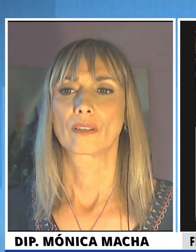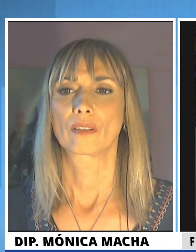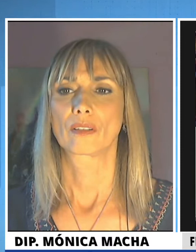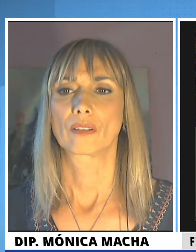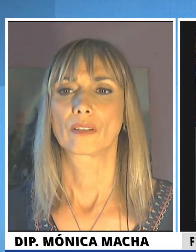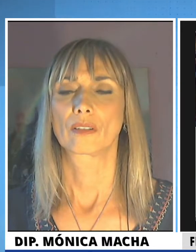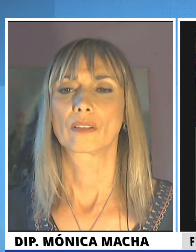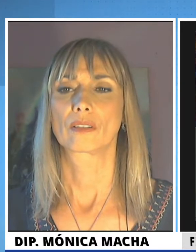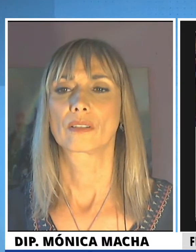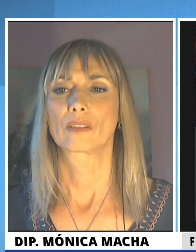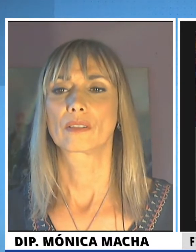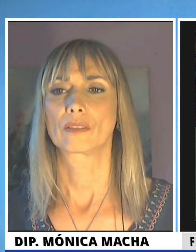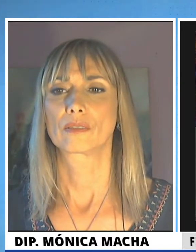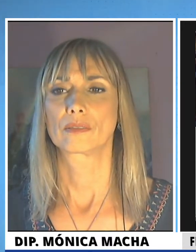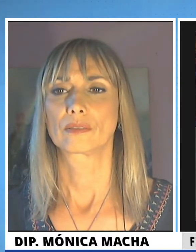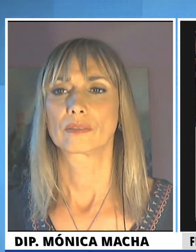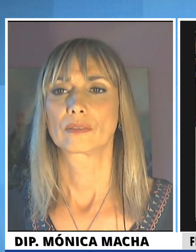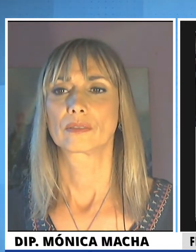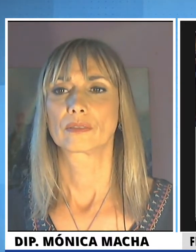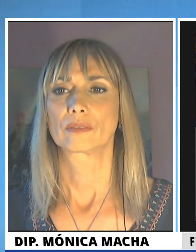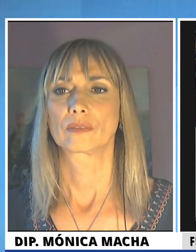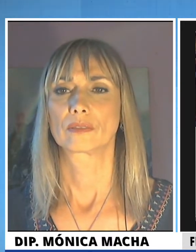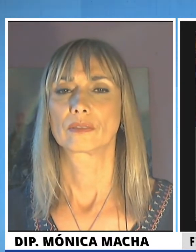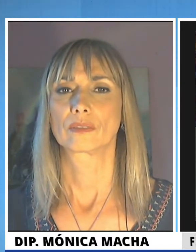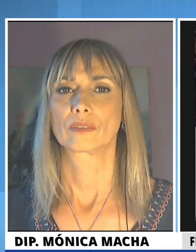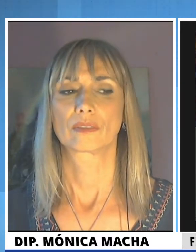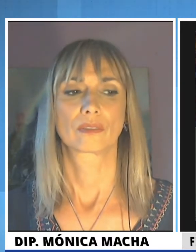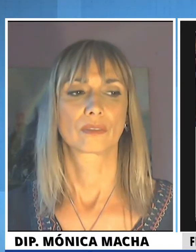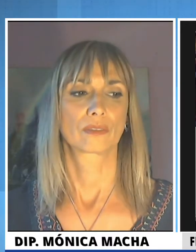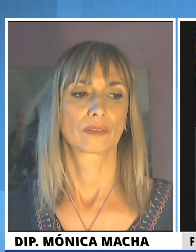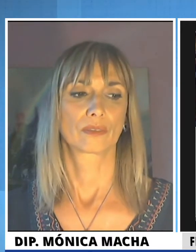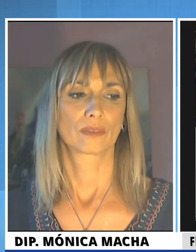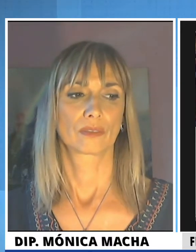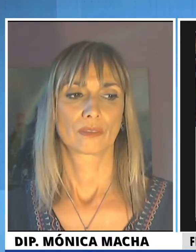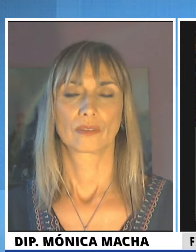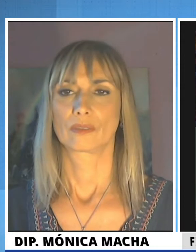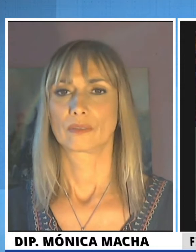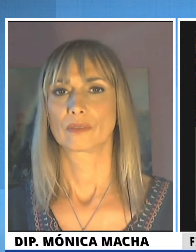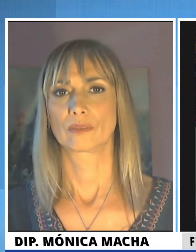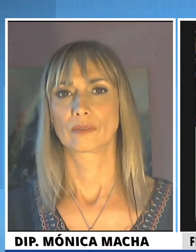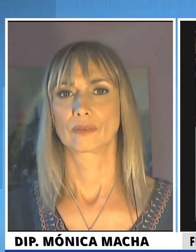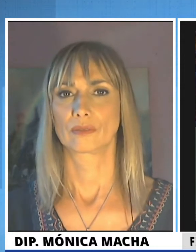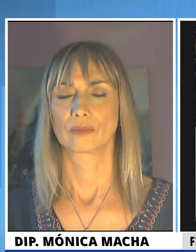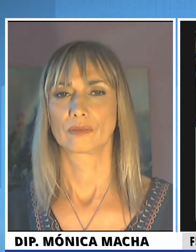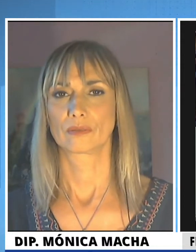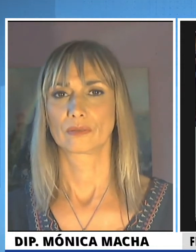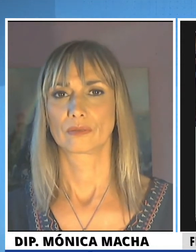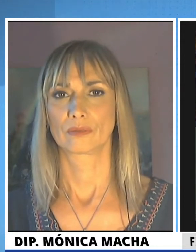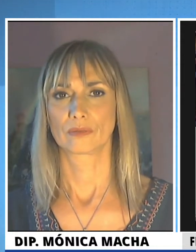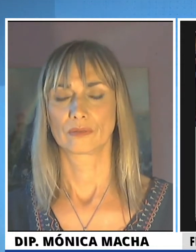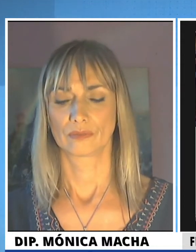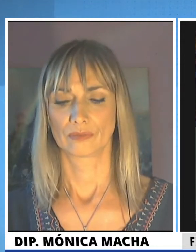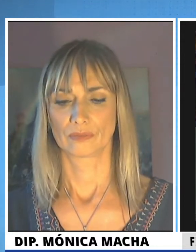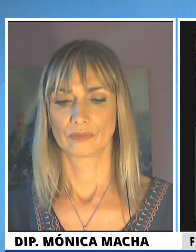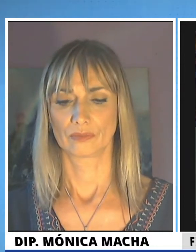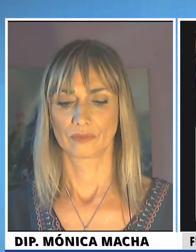por supuesto, cuando vamos a ver temas de violencia obstétrica, que los números son también impactantes, y el maltrato también es un maltrato